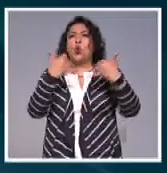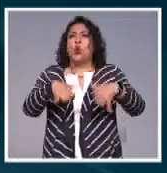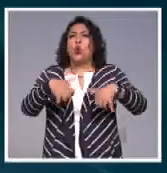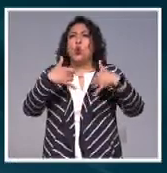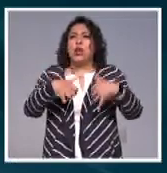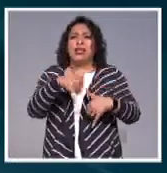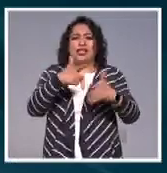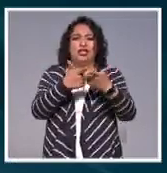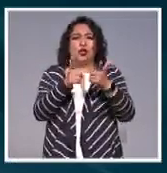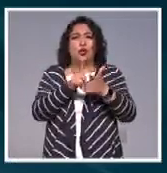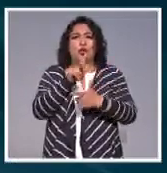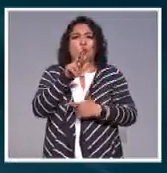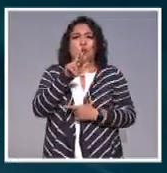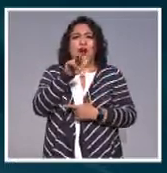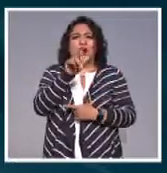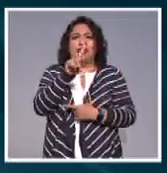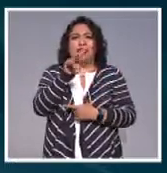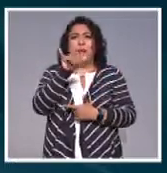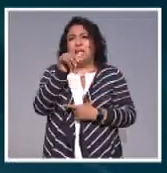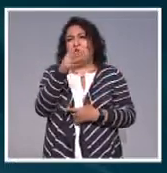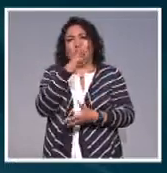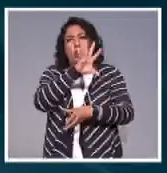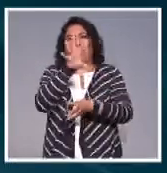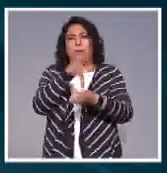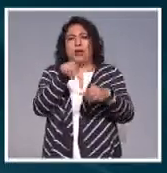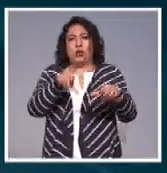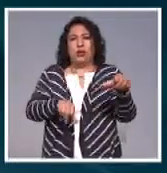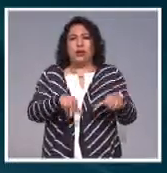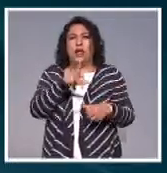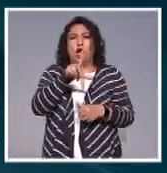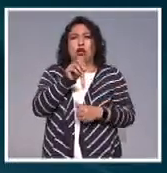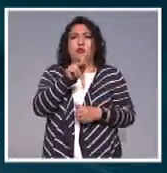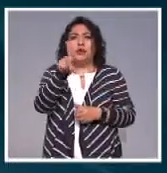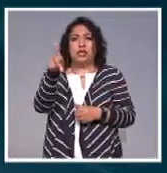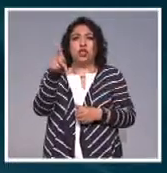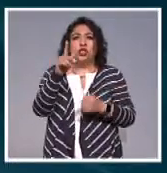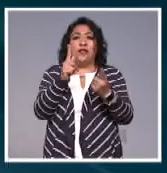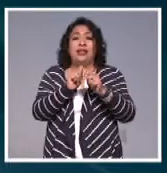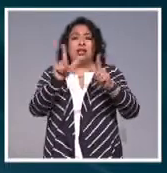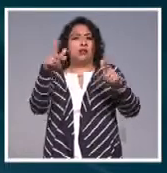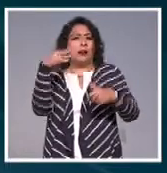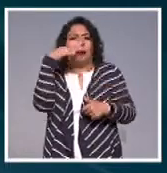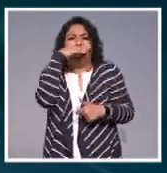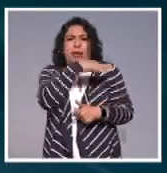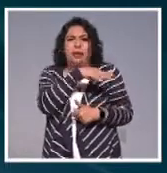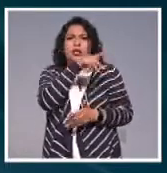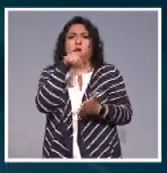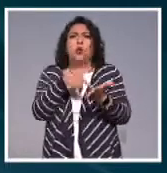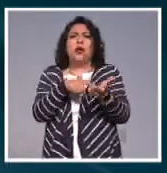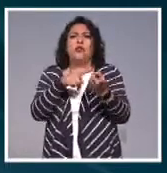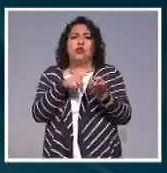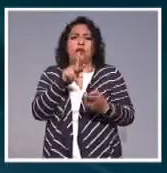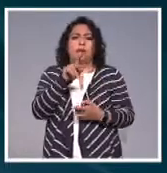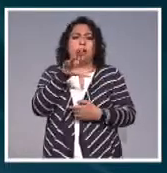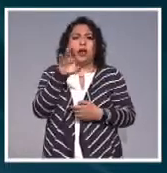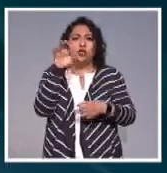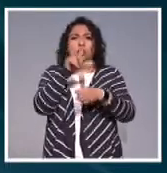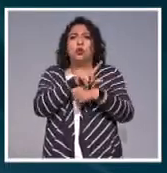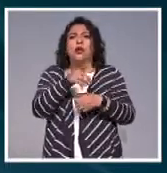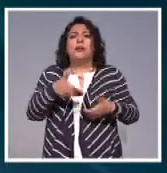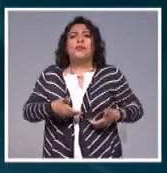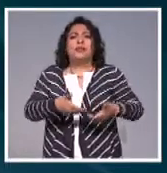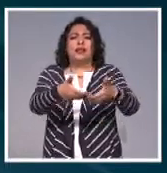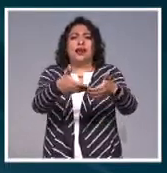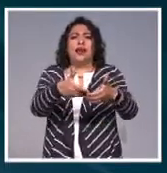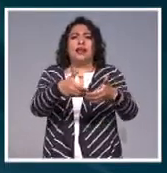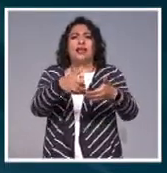compañía Rataplan. Todas las actividades de Los Pinos en Tlaxcala son gratuitas y se llevarán a cabo en el Palacio de Cultura, ubicado en